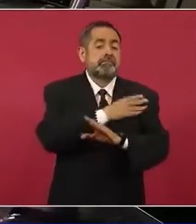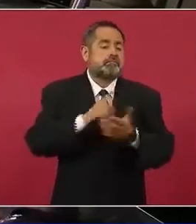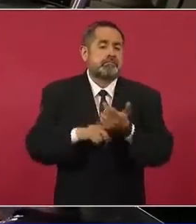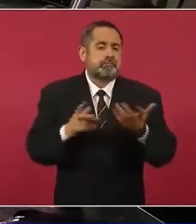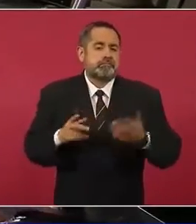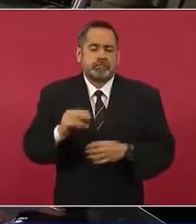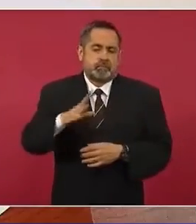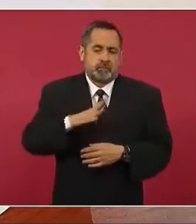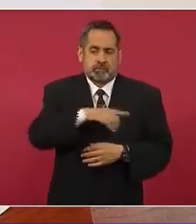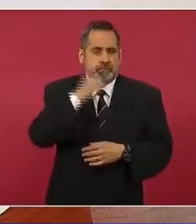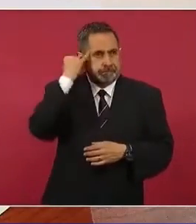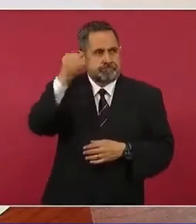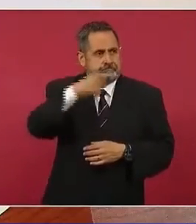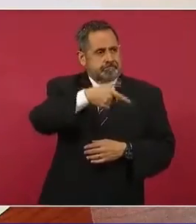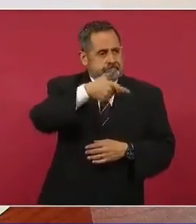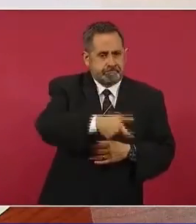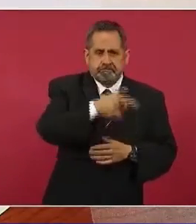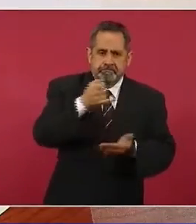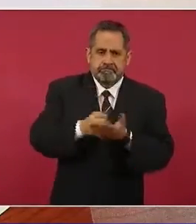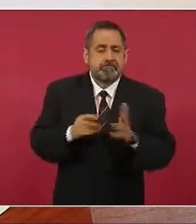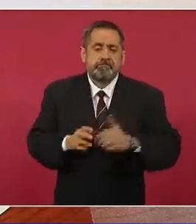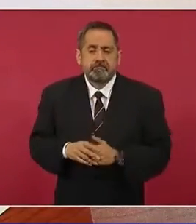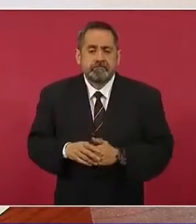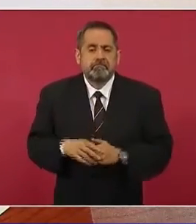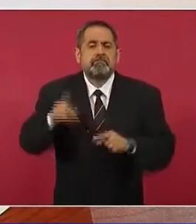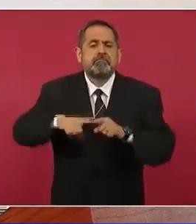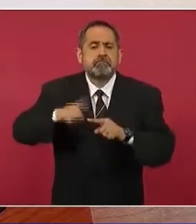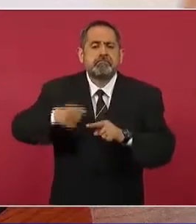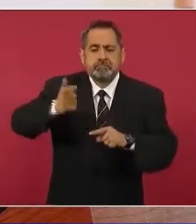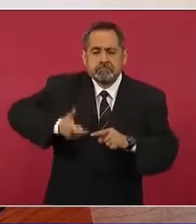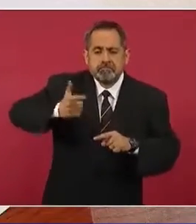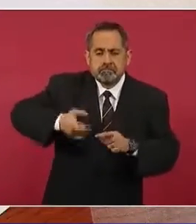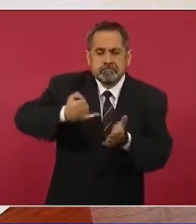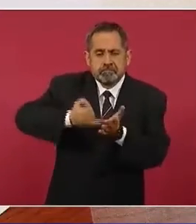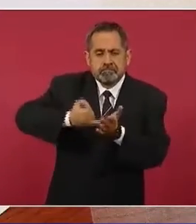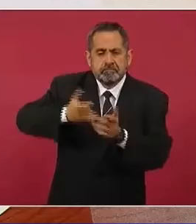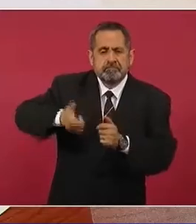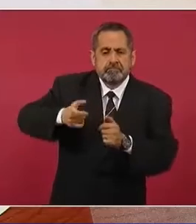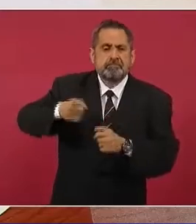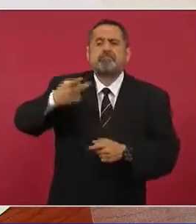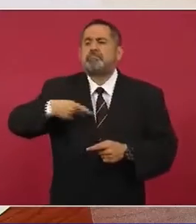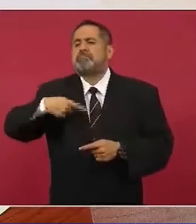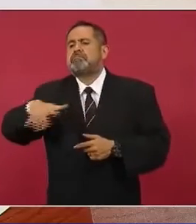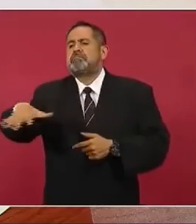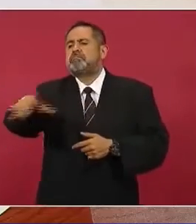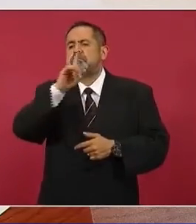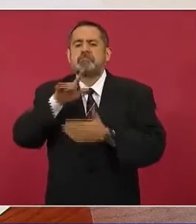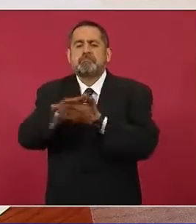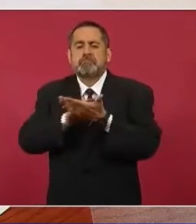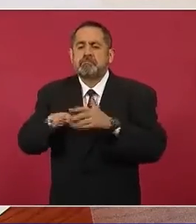entonces no había esta política quienes pagaban los impuestos pues el pueblo raso